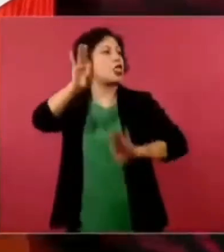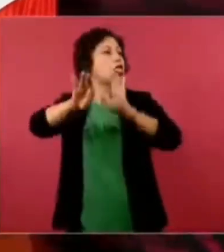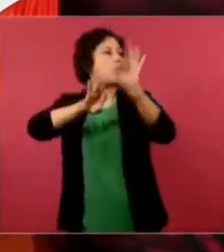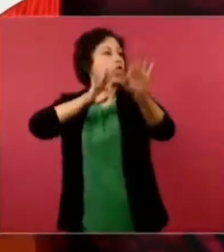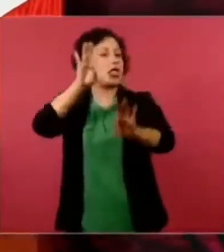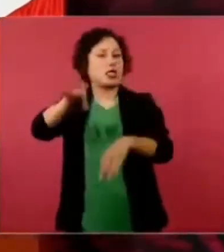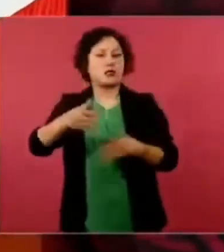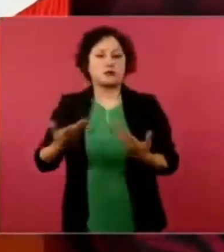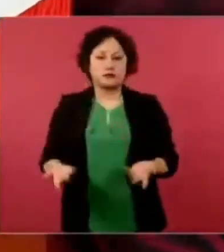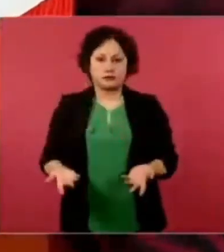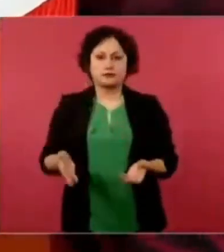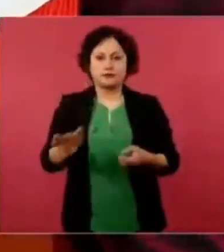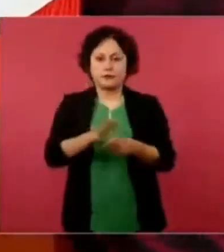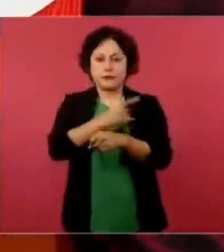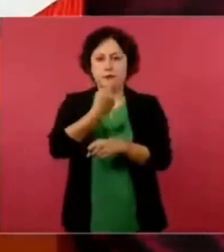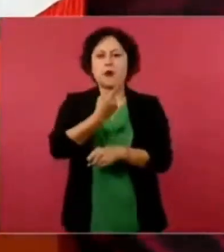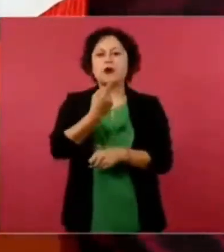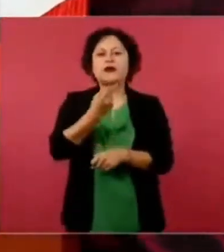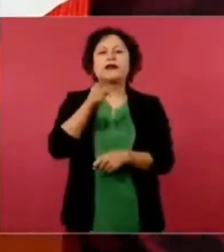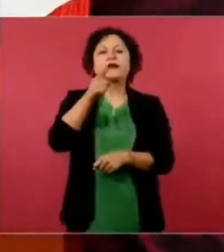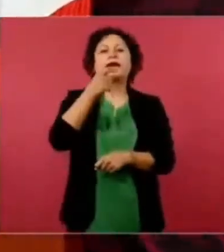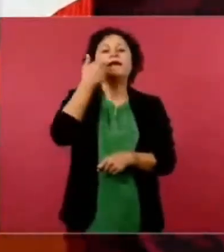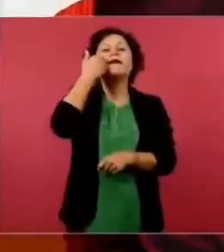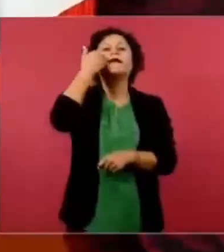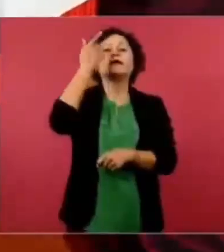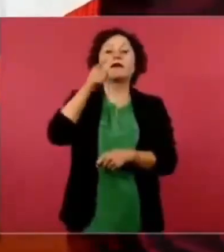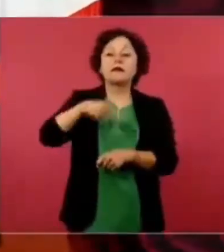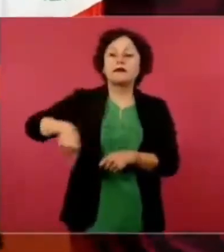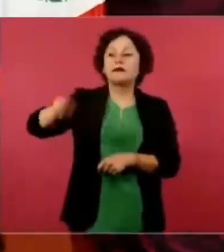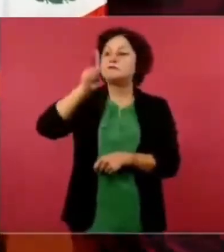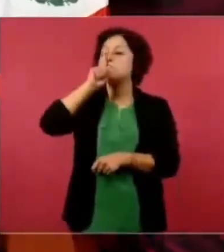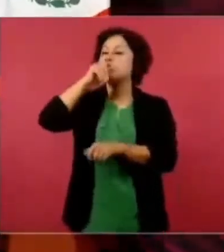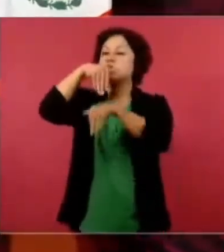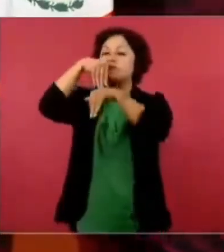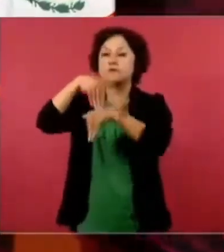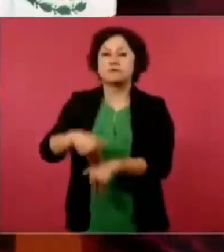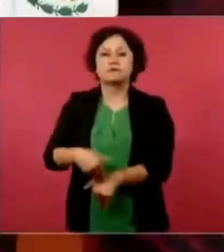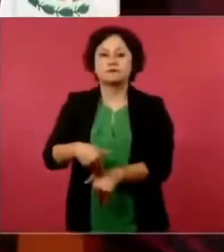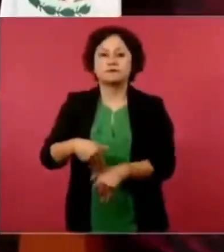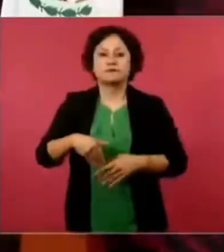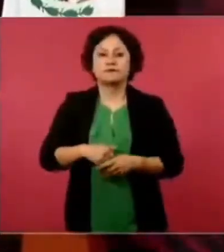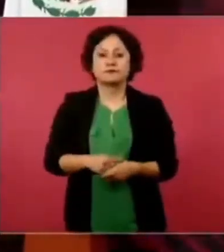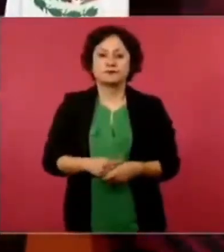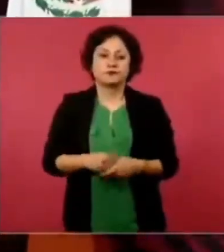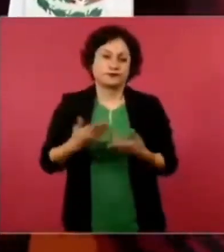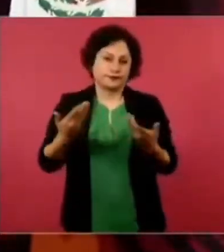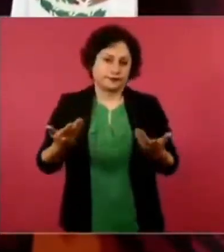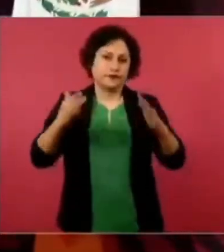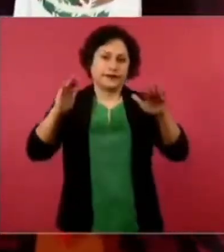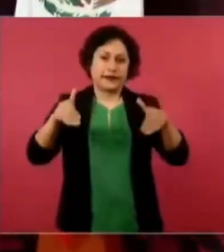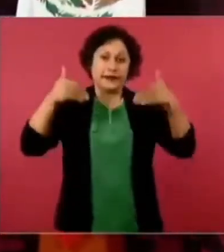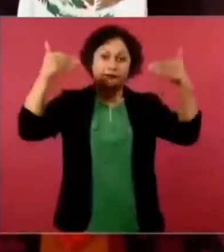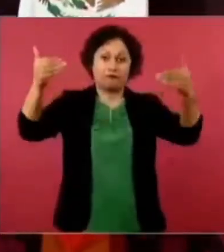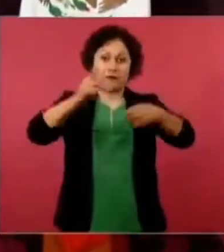para tener subordinadas a las Fuerzas Armadas desde el extranjero.